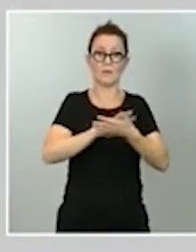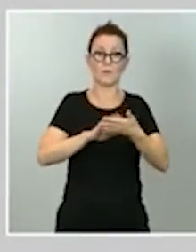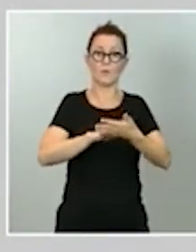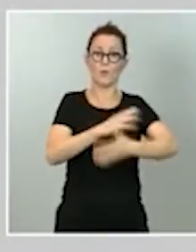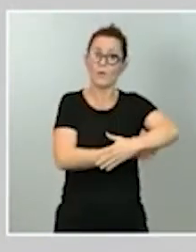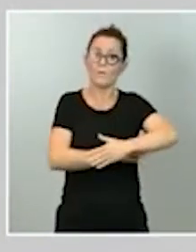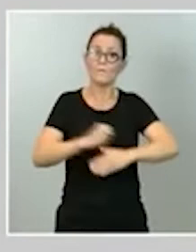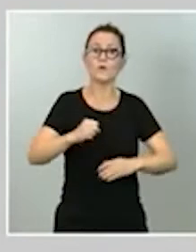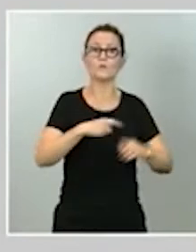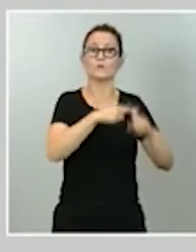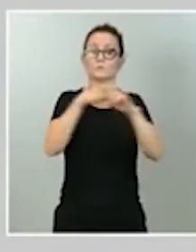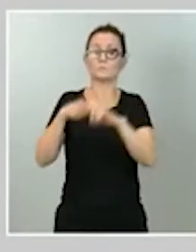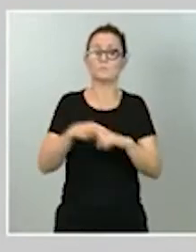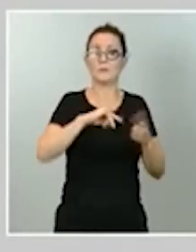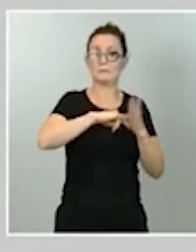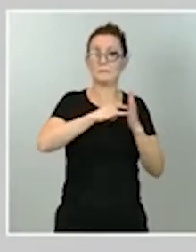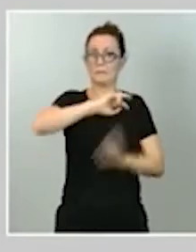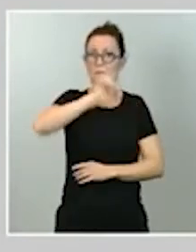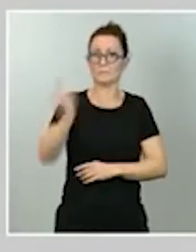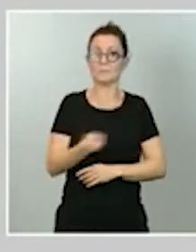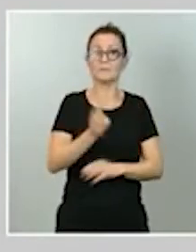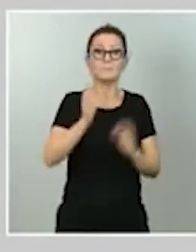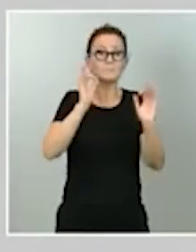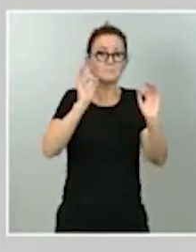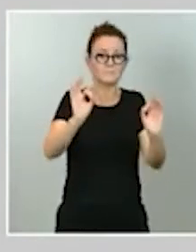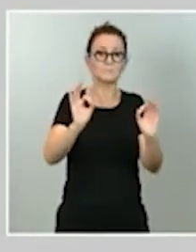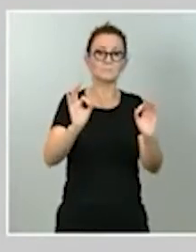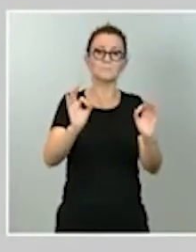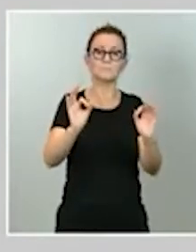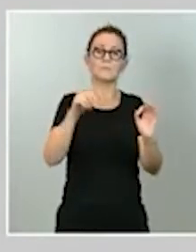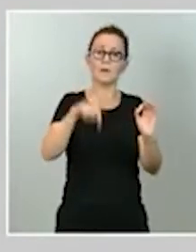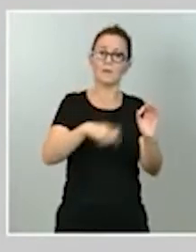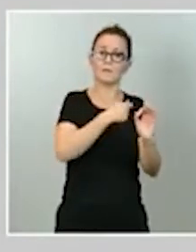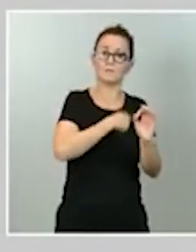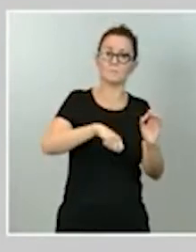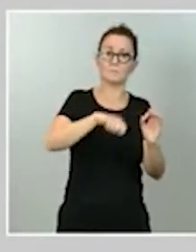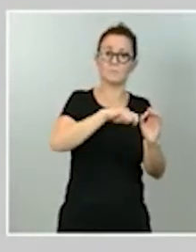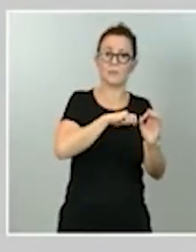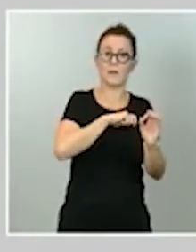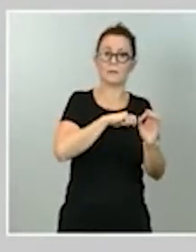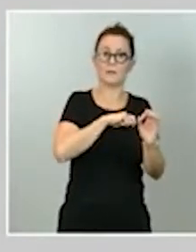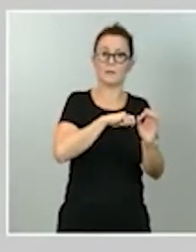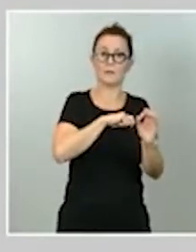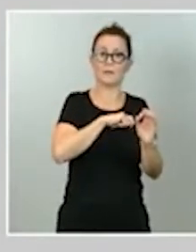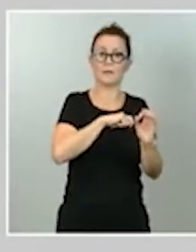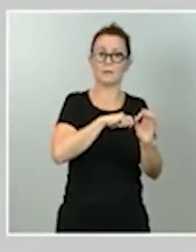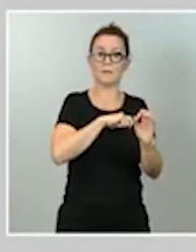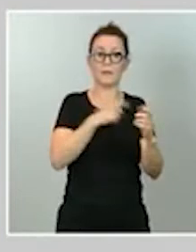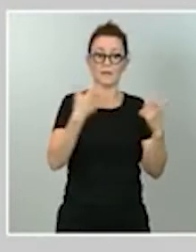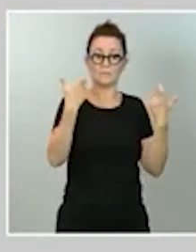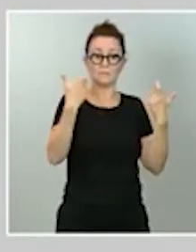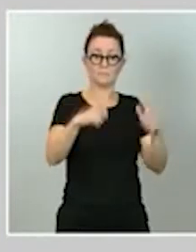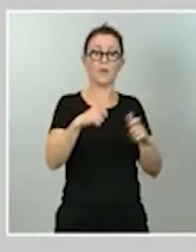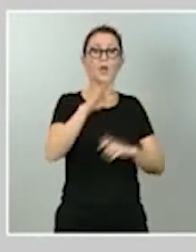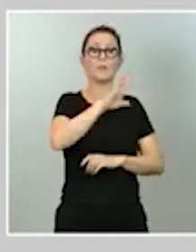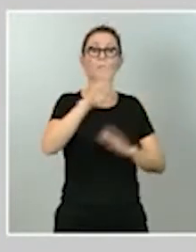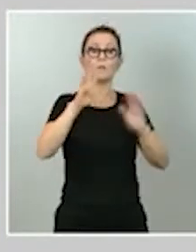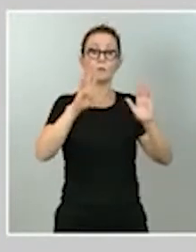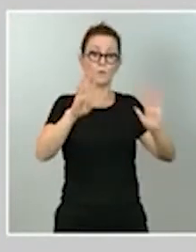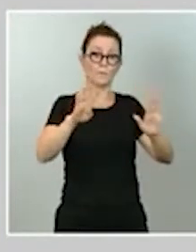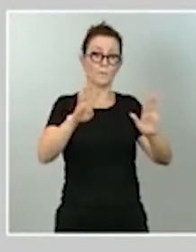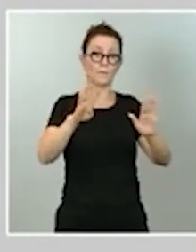varios mecanismos en concreto también a españa le corresponden de uno de esos compartimentos 59 mil 168